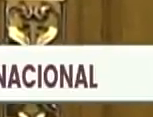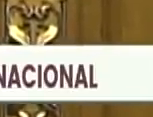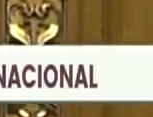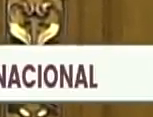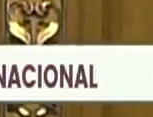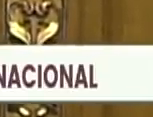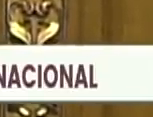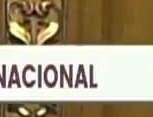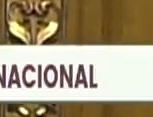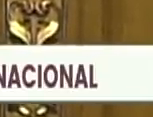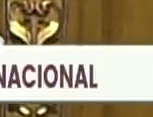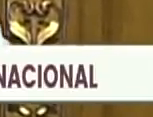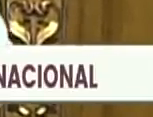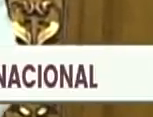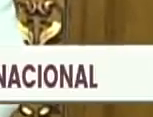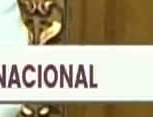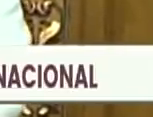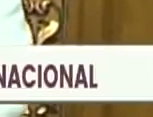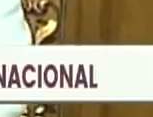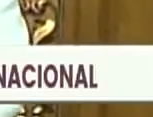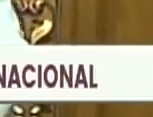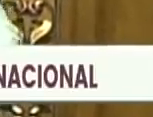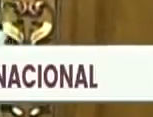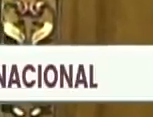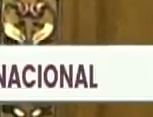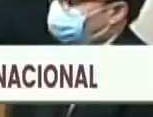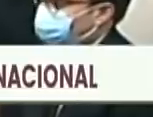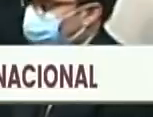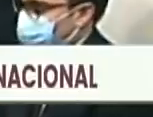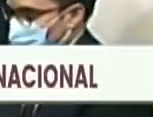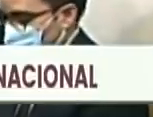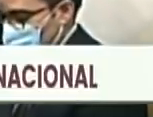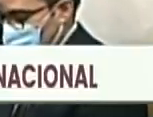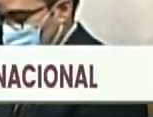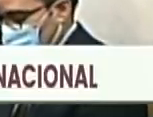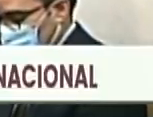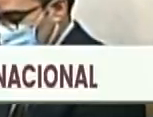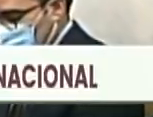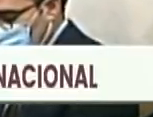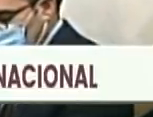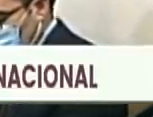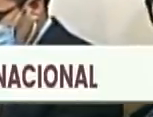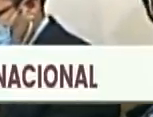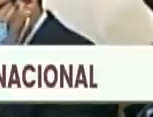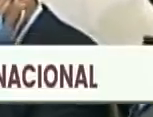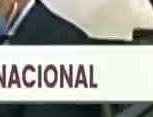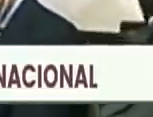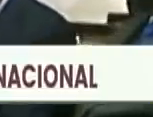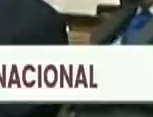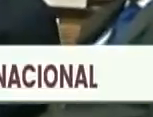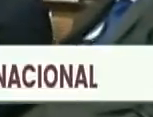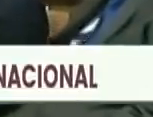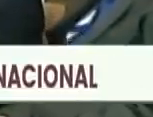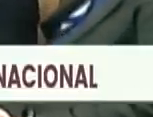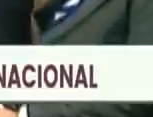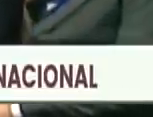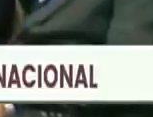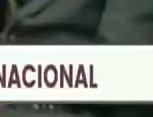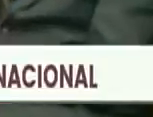del Ministerio de Economía, Finanzas y Comercio Exterior, que hoy están aquí presentes de igual manera.